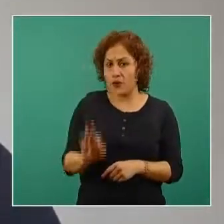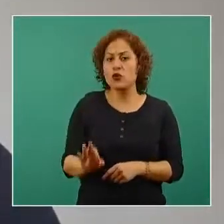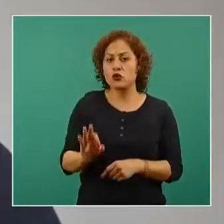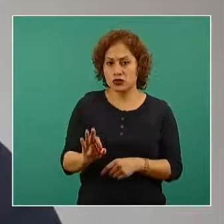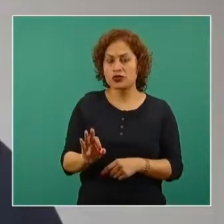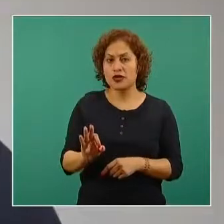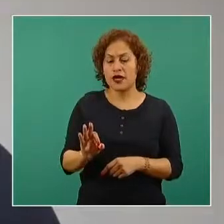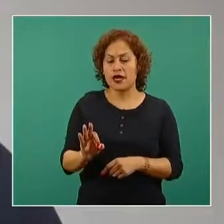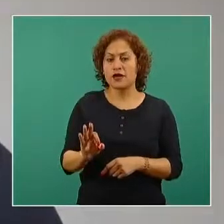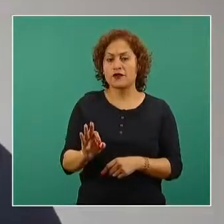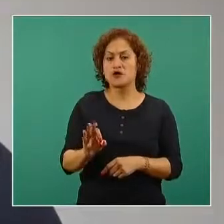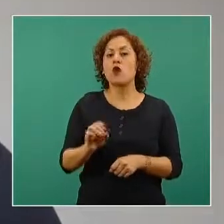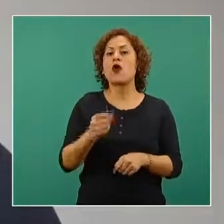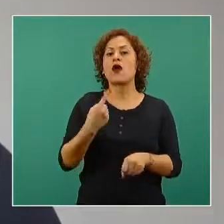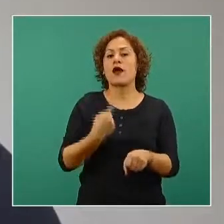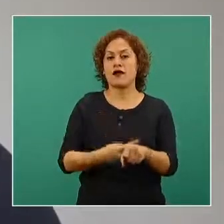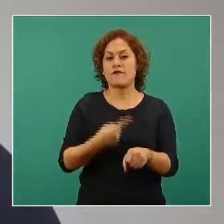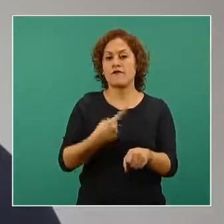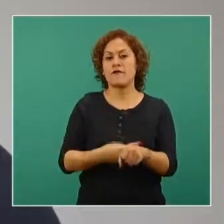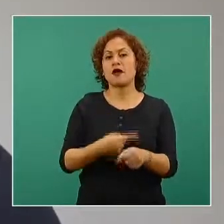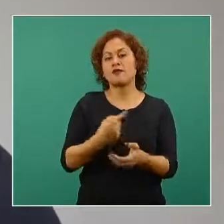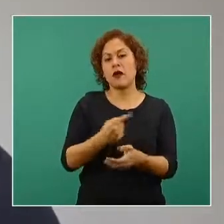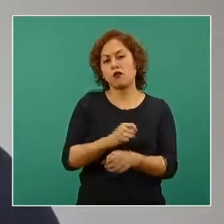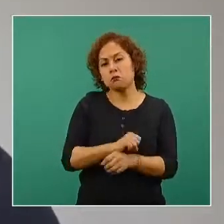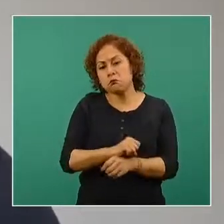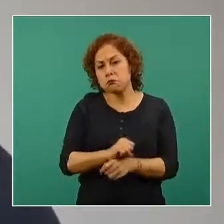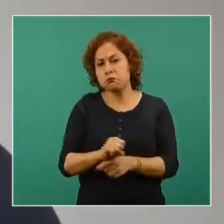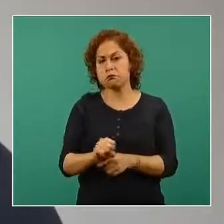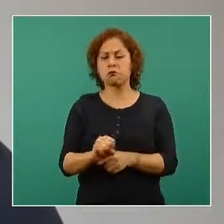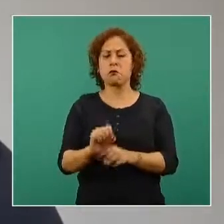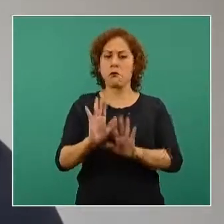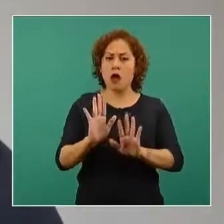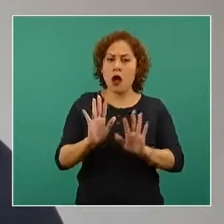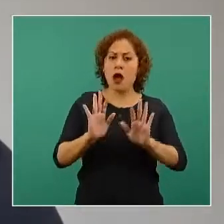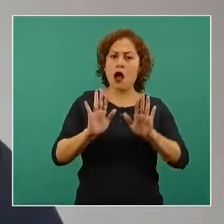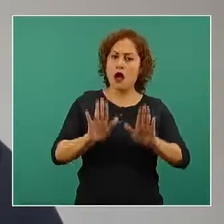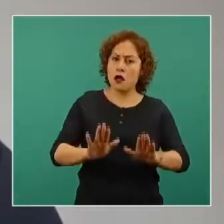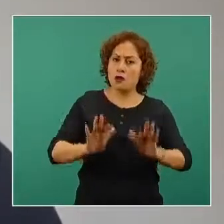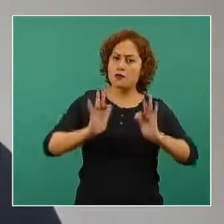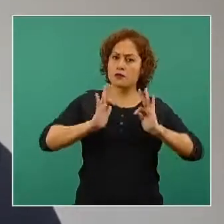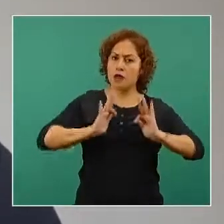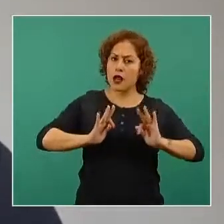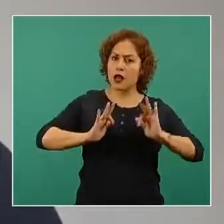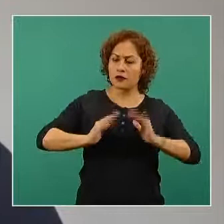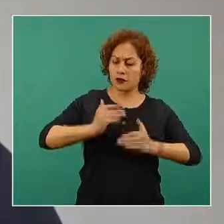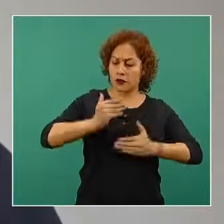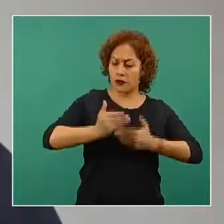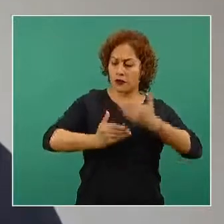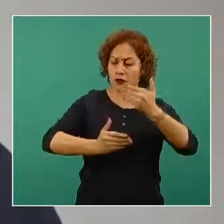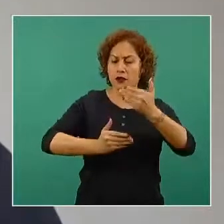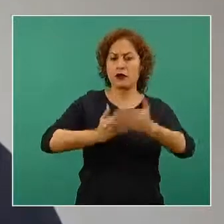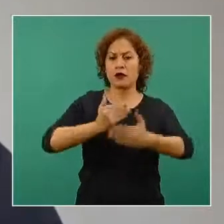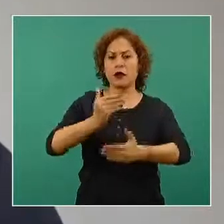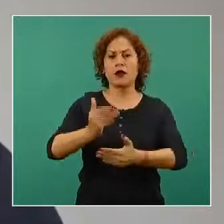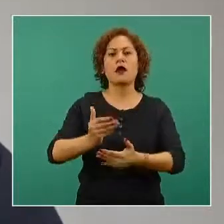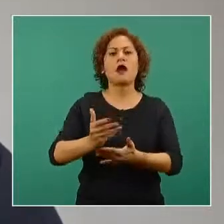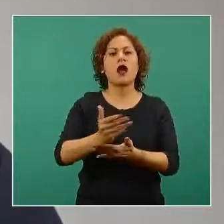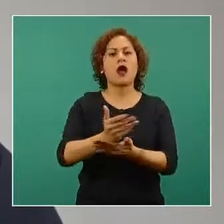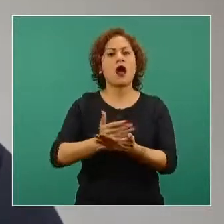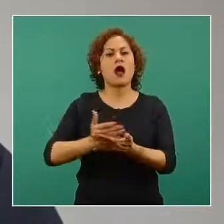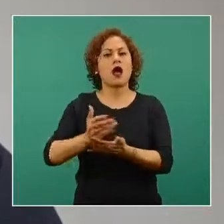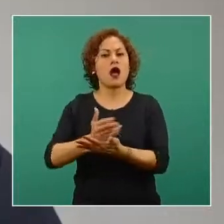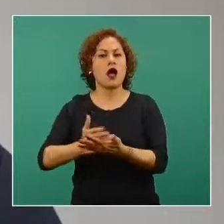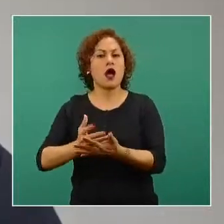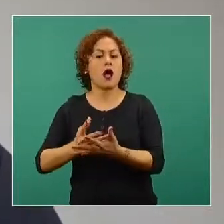COVID leve o moderado, es decir, una enfermedad que puede autolimitarse, en la cual el sistema inmunológico responde sin